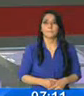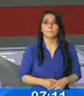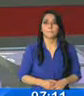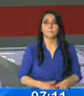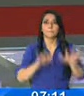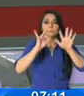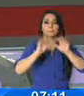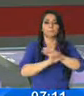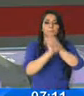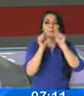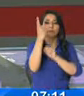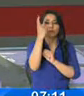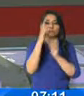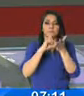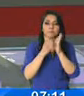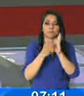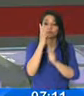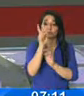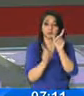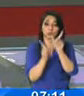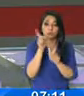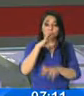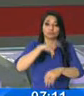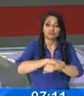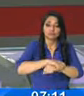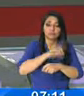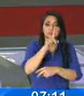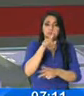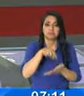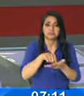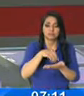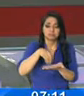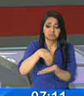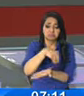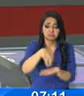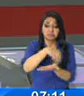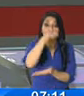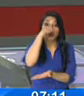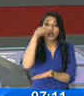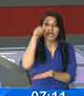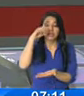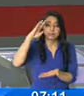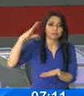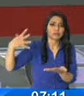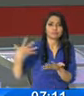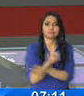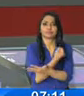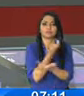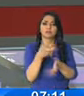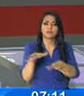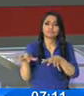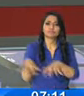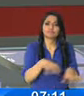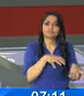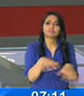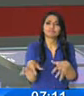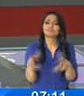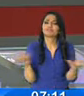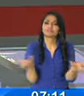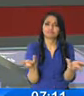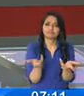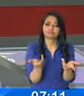71 la ma zas detenidas y más de dosis de cocaína fueron incautadas en un operativo ejecutado por la policía